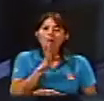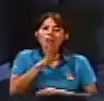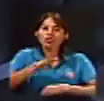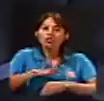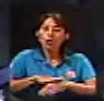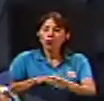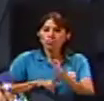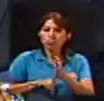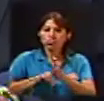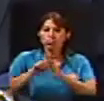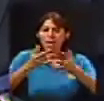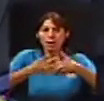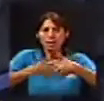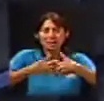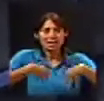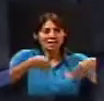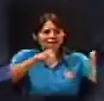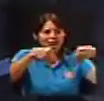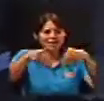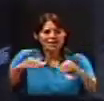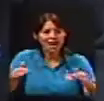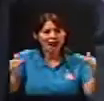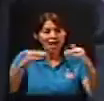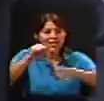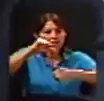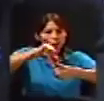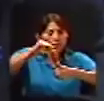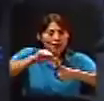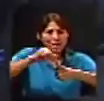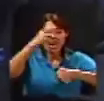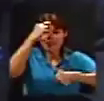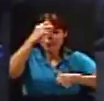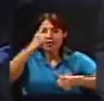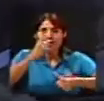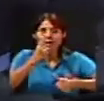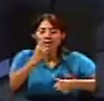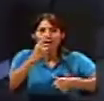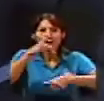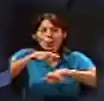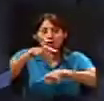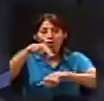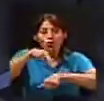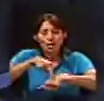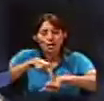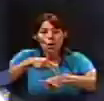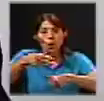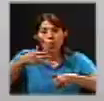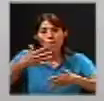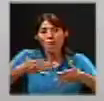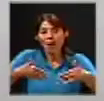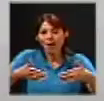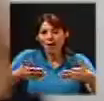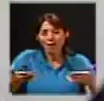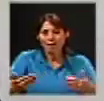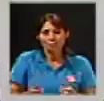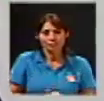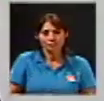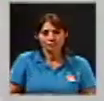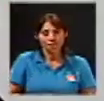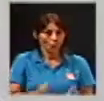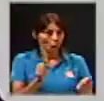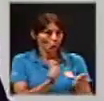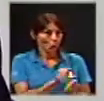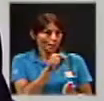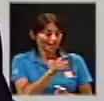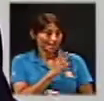van a vender en toda Centroamérica, en República Dominicana, Puerto Rico, Panamá. Y con ese mensaje